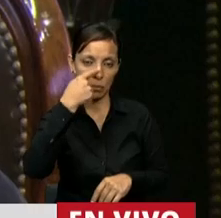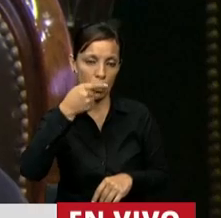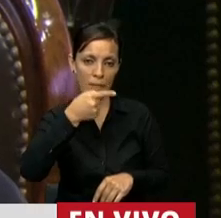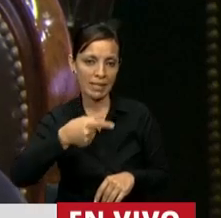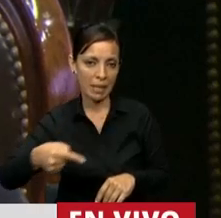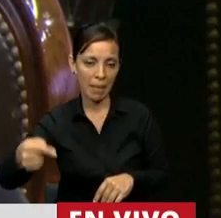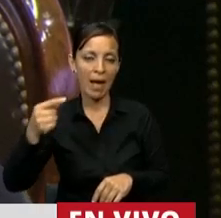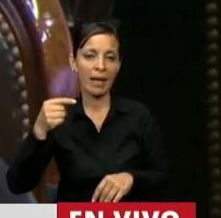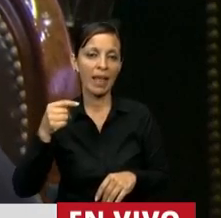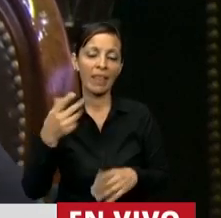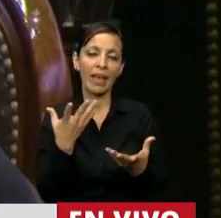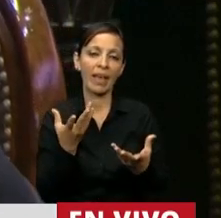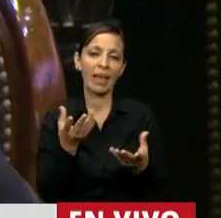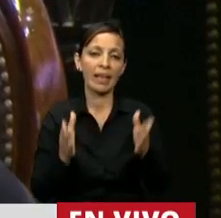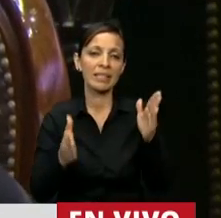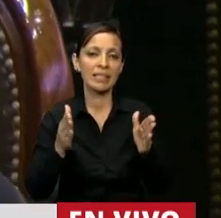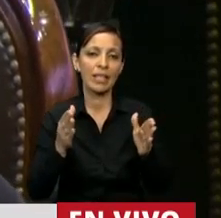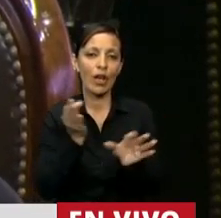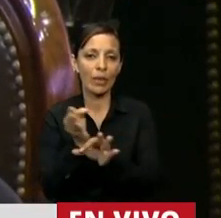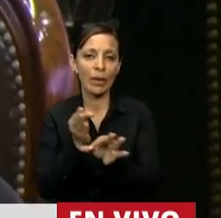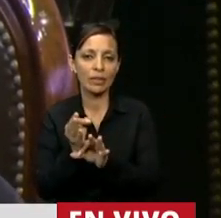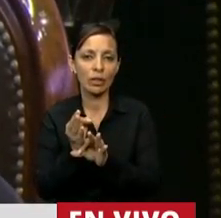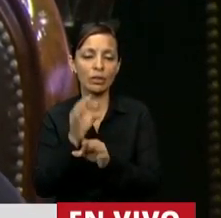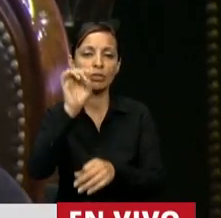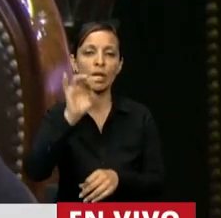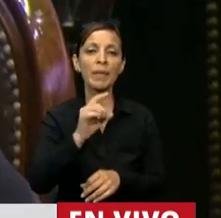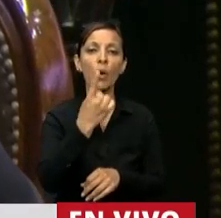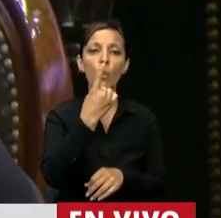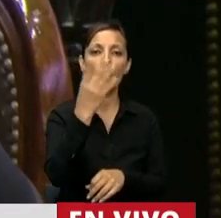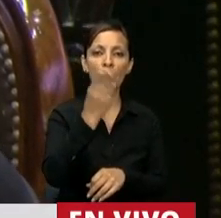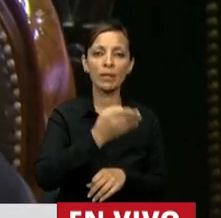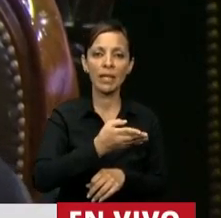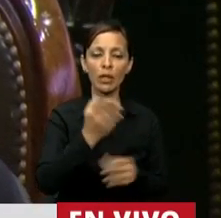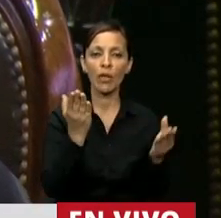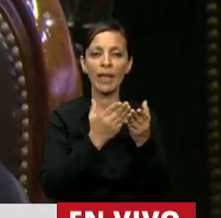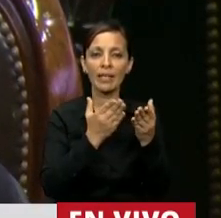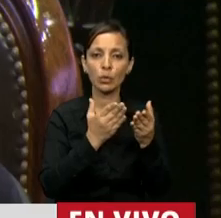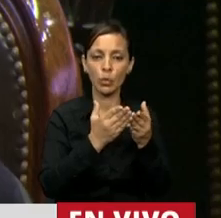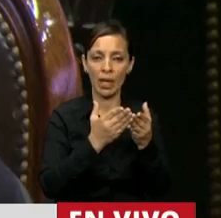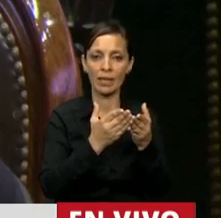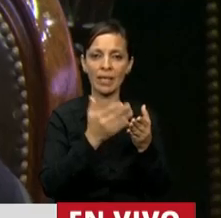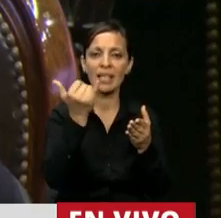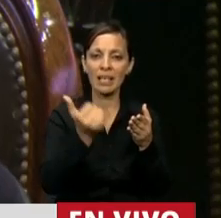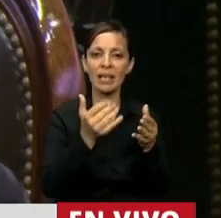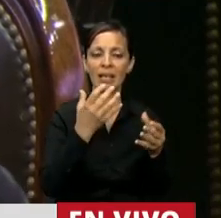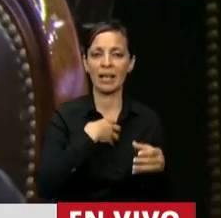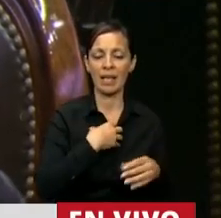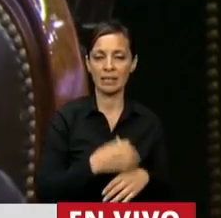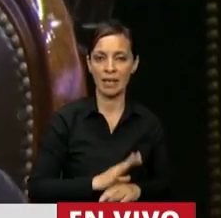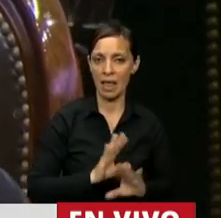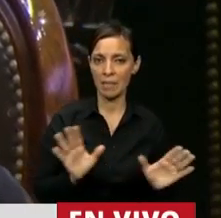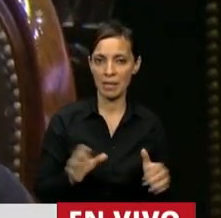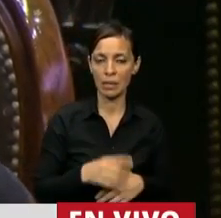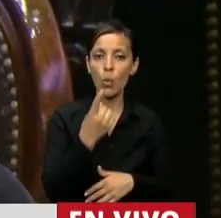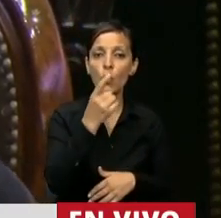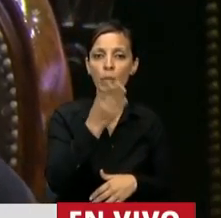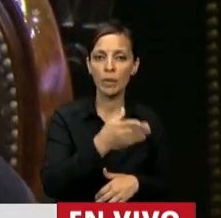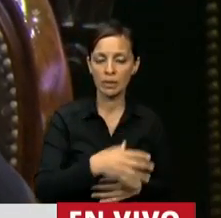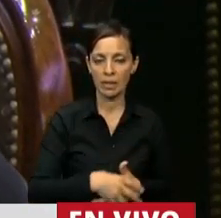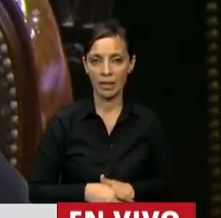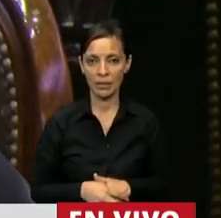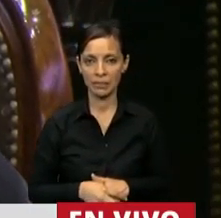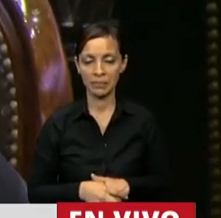ciclo lectivo, solamente un 1% de los estudiantes de nuestro país tienen clase. Y obviamente que el